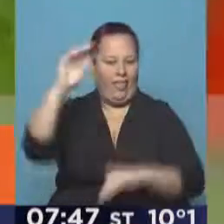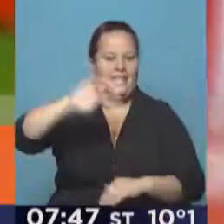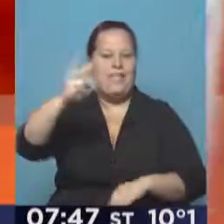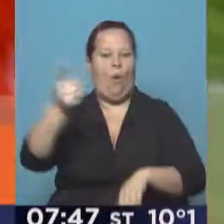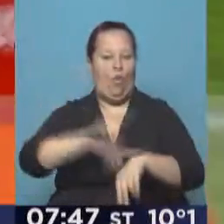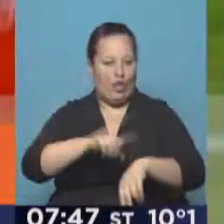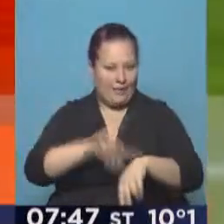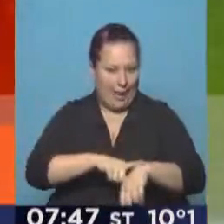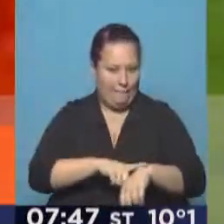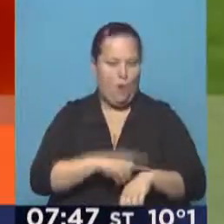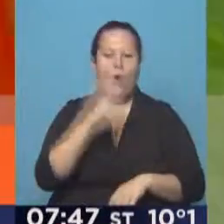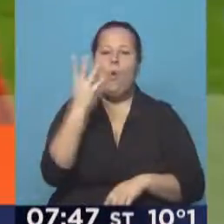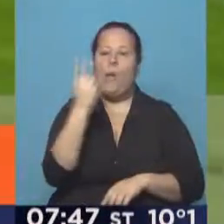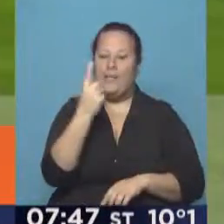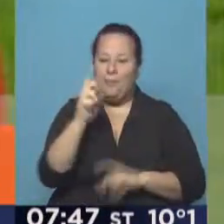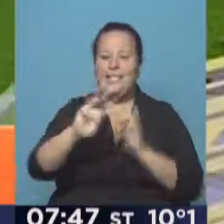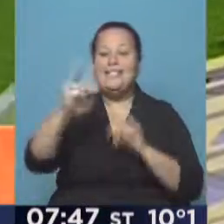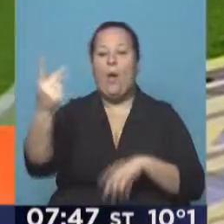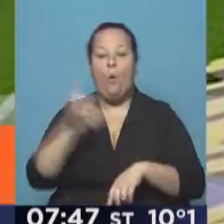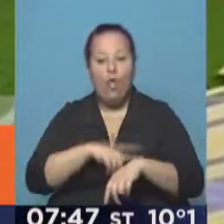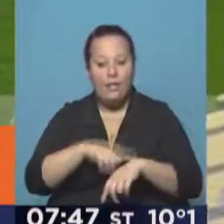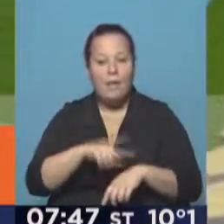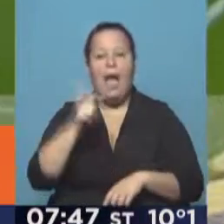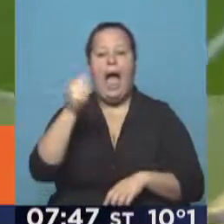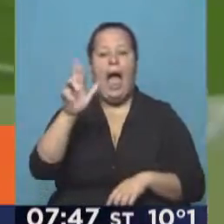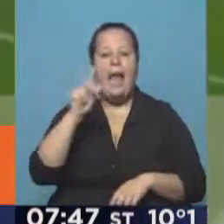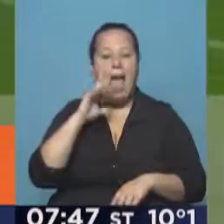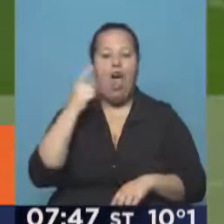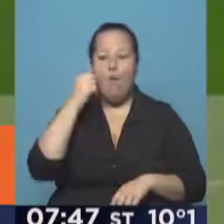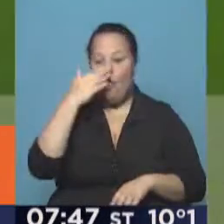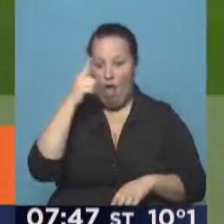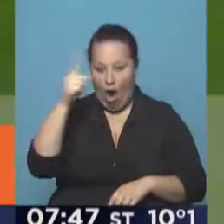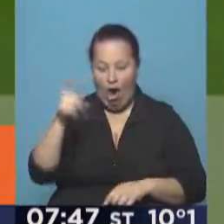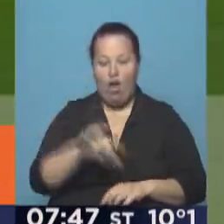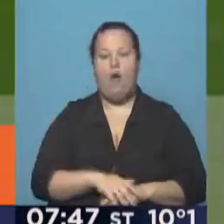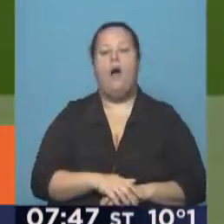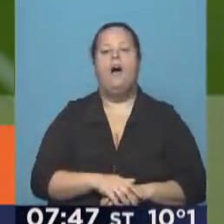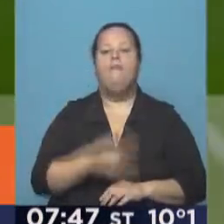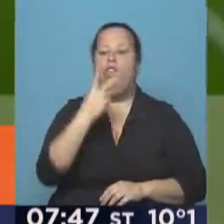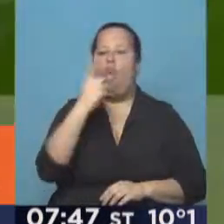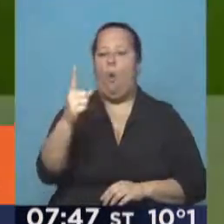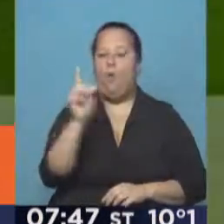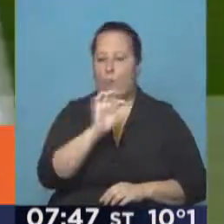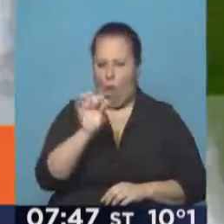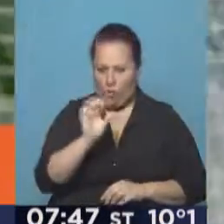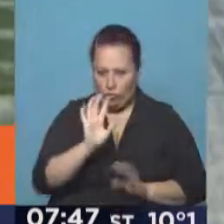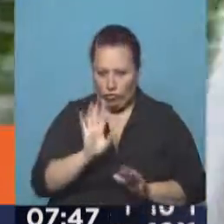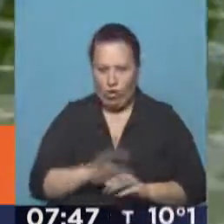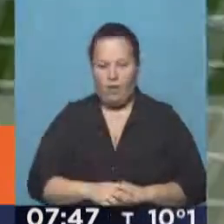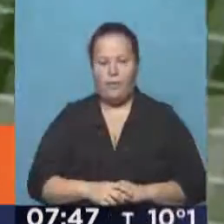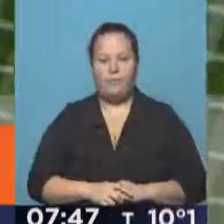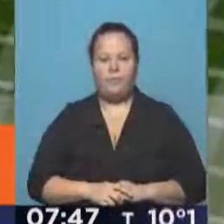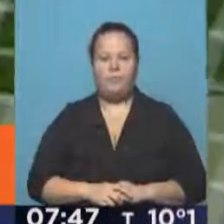segundo tiempo. 4 minutos, pero de la segunda etapa aparecía Lucas Alario, el cordobés, para poner el 2-1 parcial.